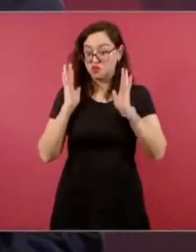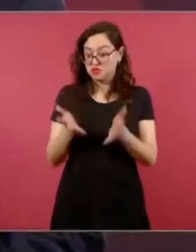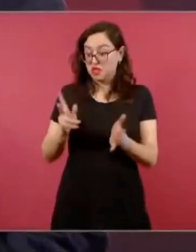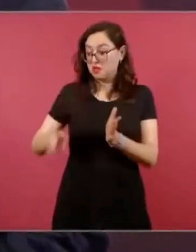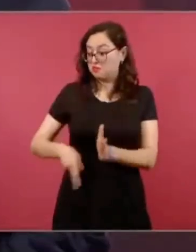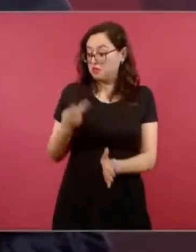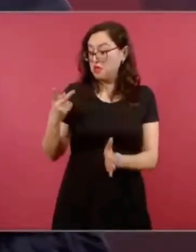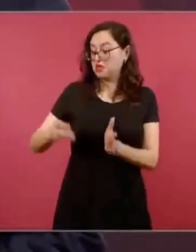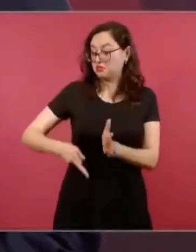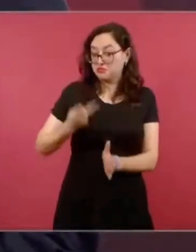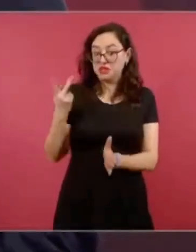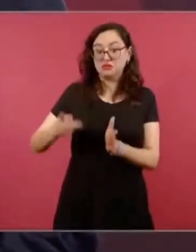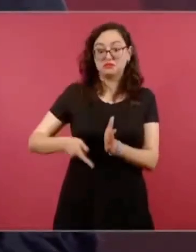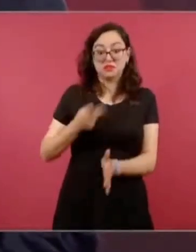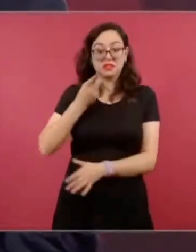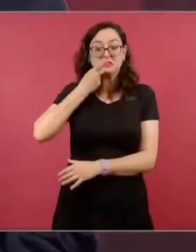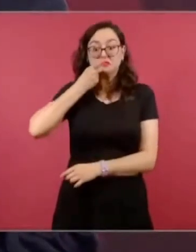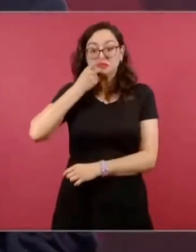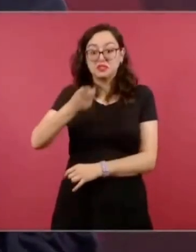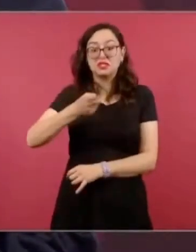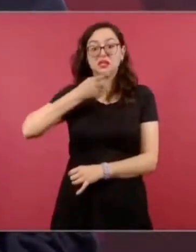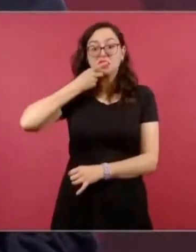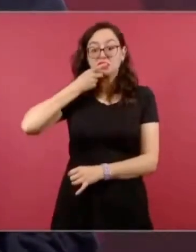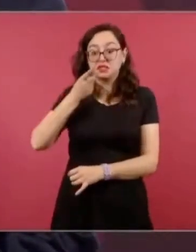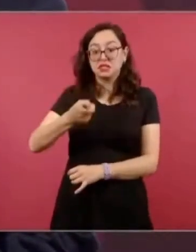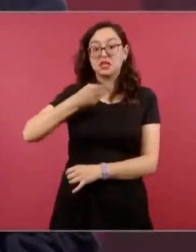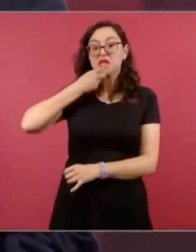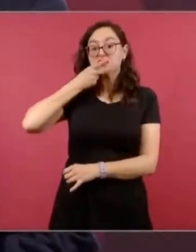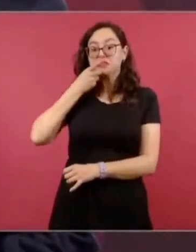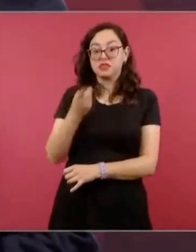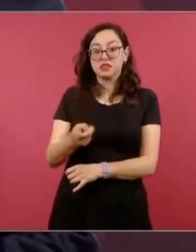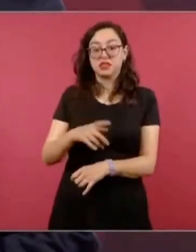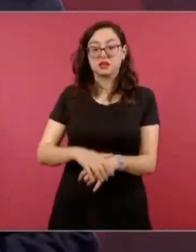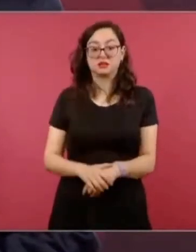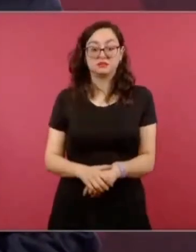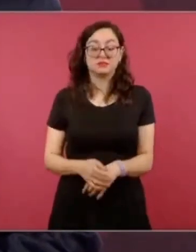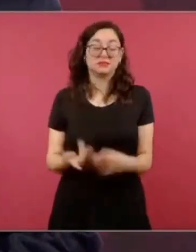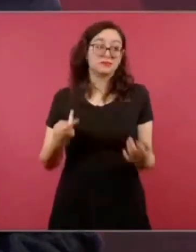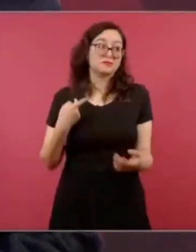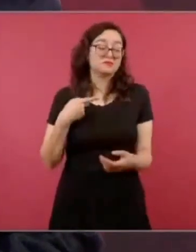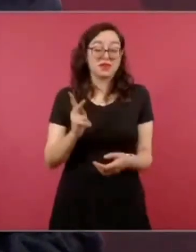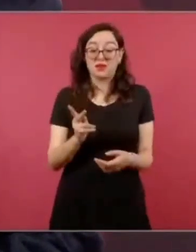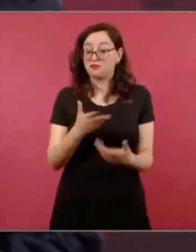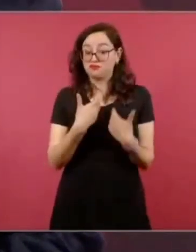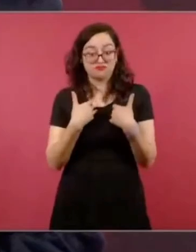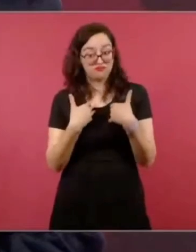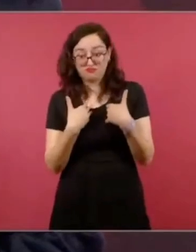porque si no, no se entienden las cosas.